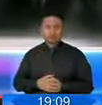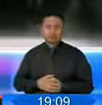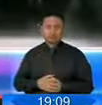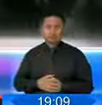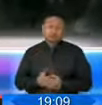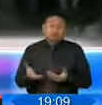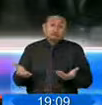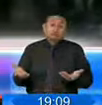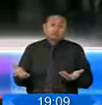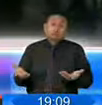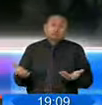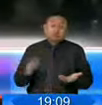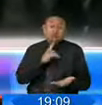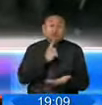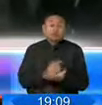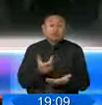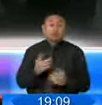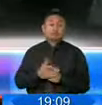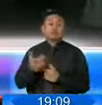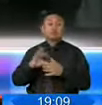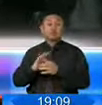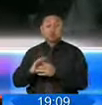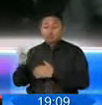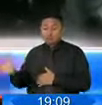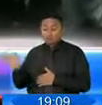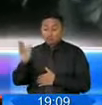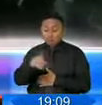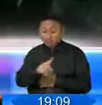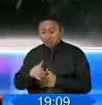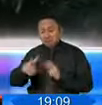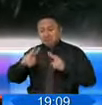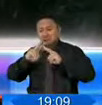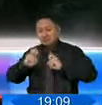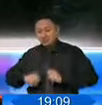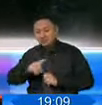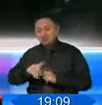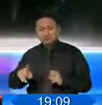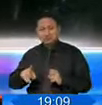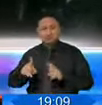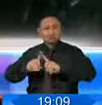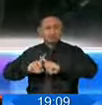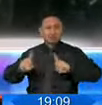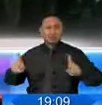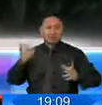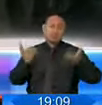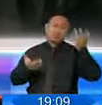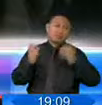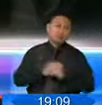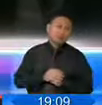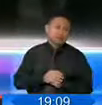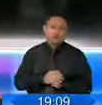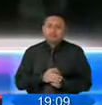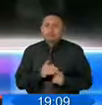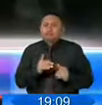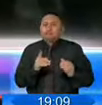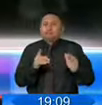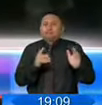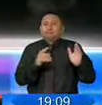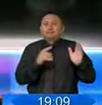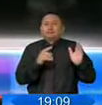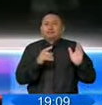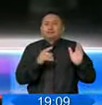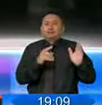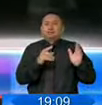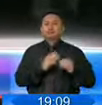eso es lo que los compañeros fueron a hacer. Es diferente, por decirlo de alguna manera, un